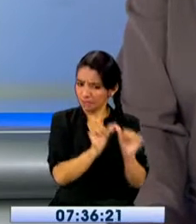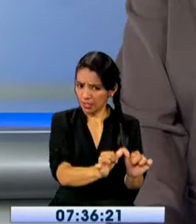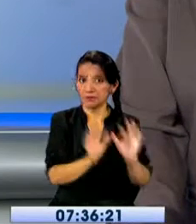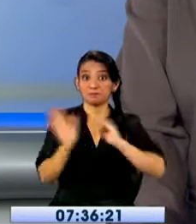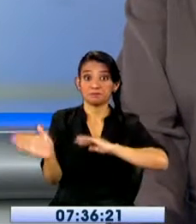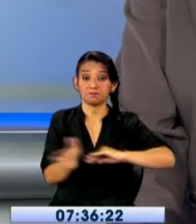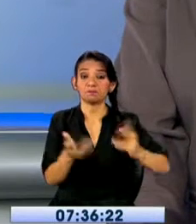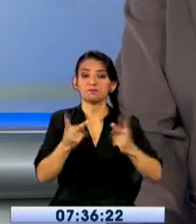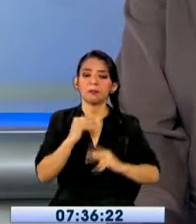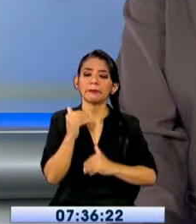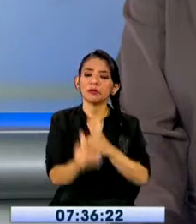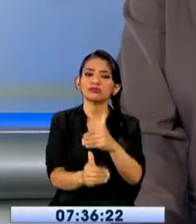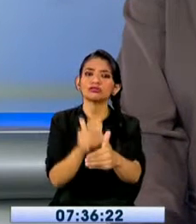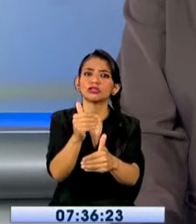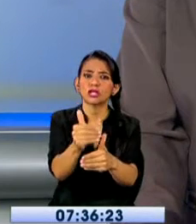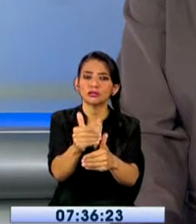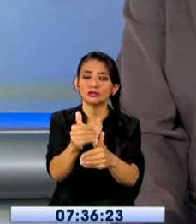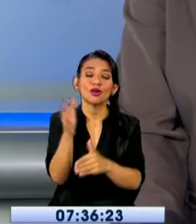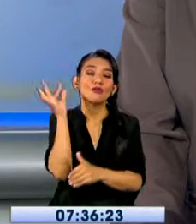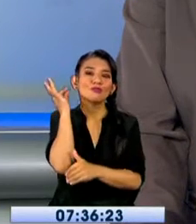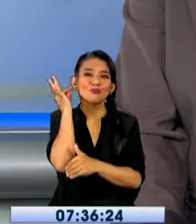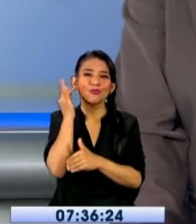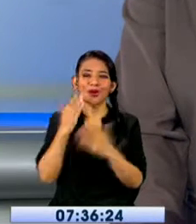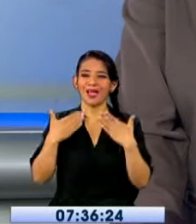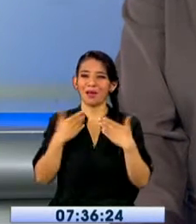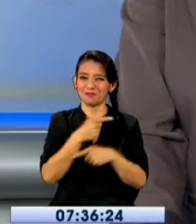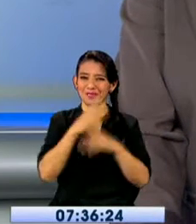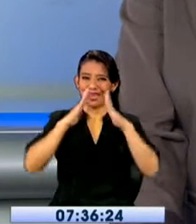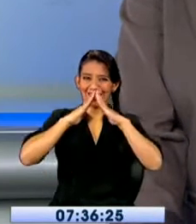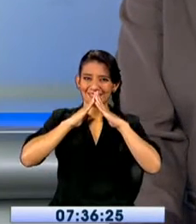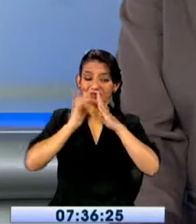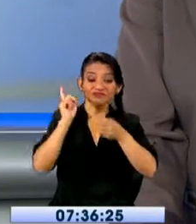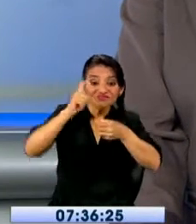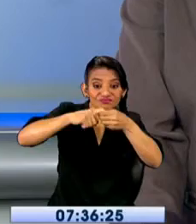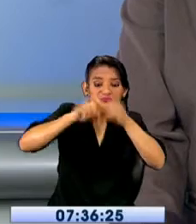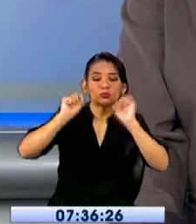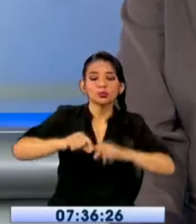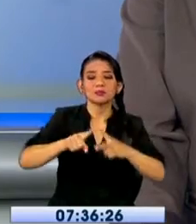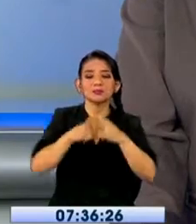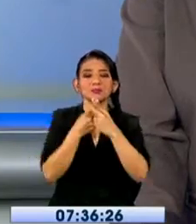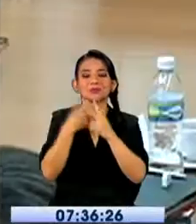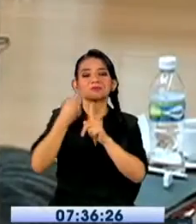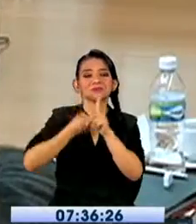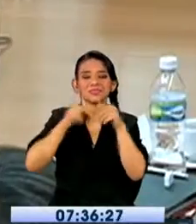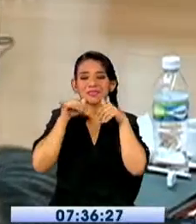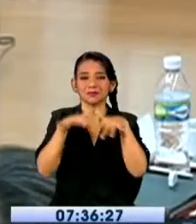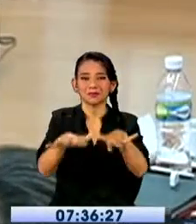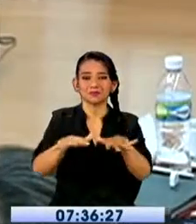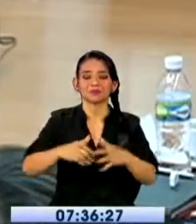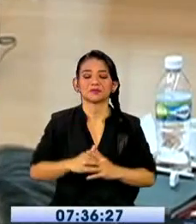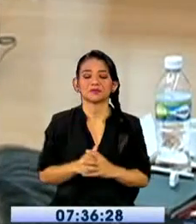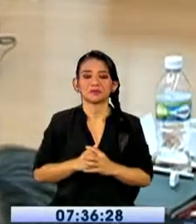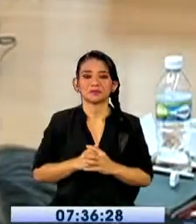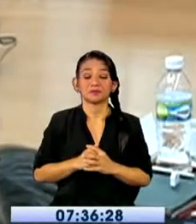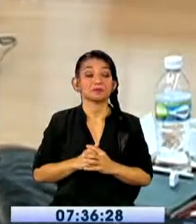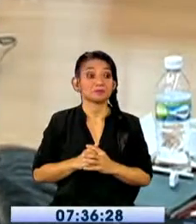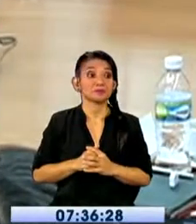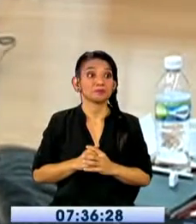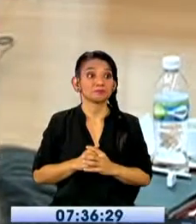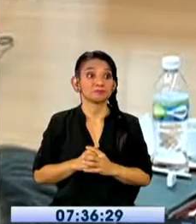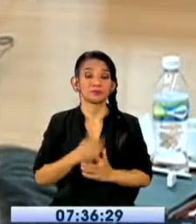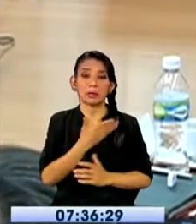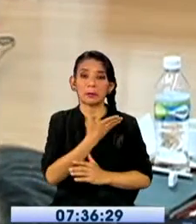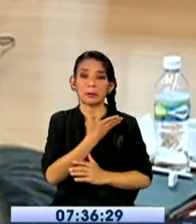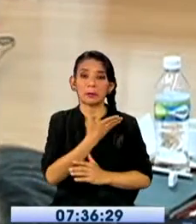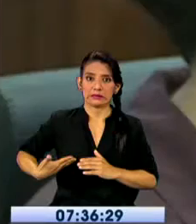además el proceso de afiliación de amas de casa que arrancará a finales del mes de septiembre. Junto al presidente revisaron